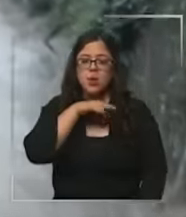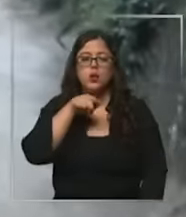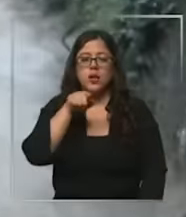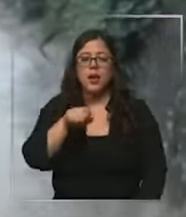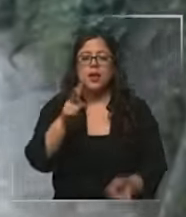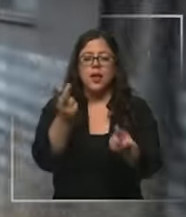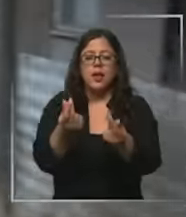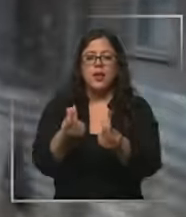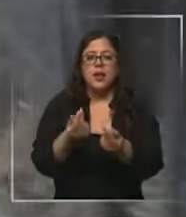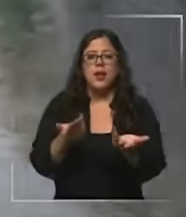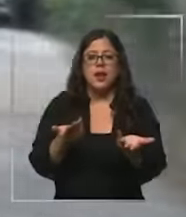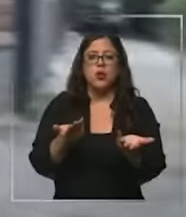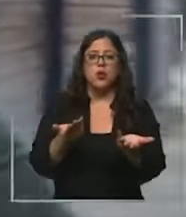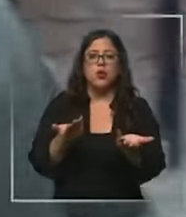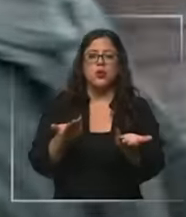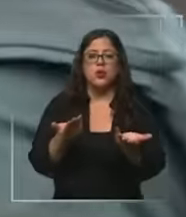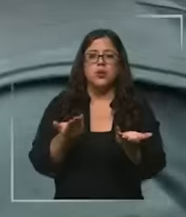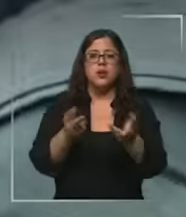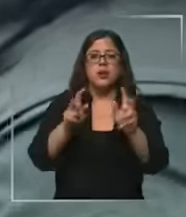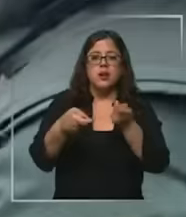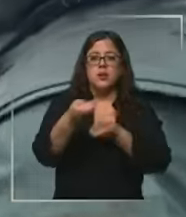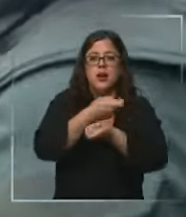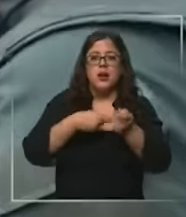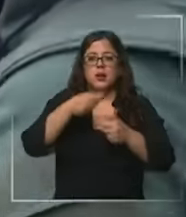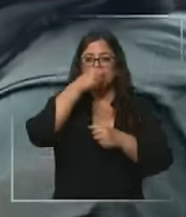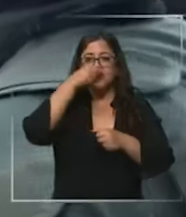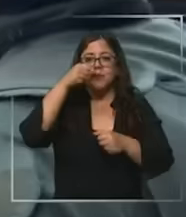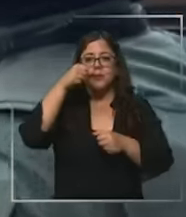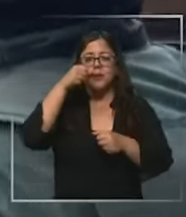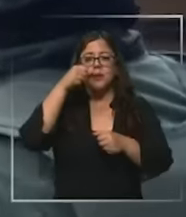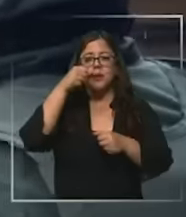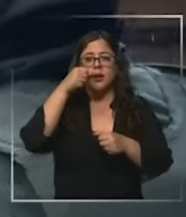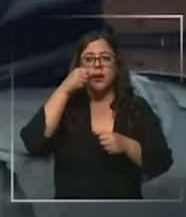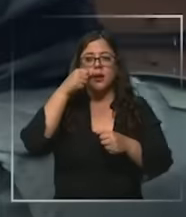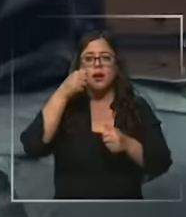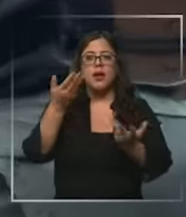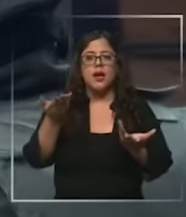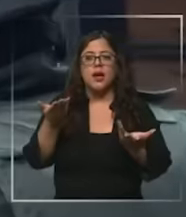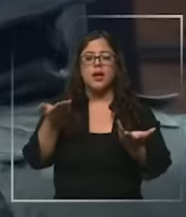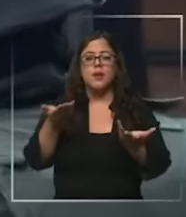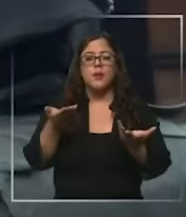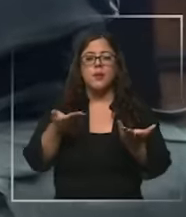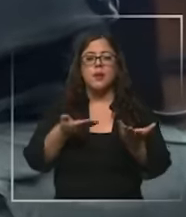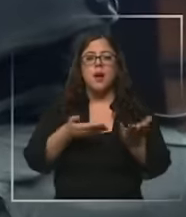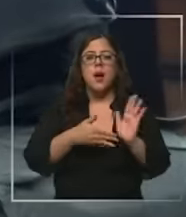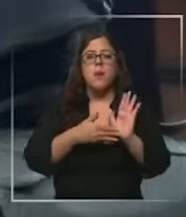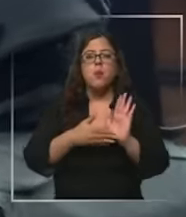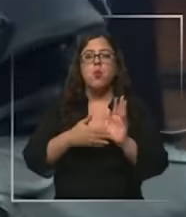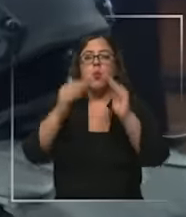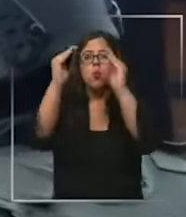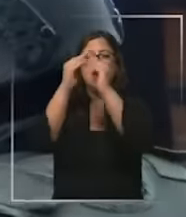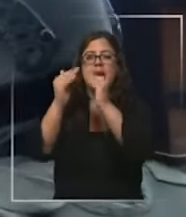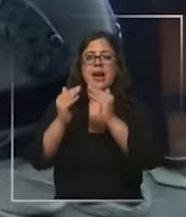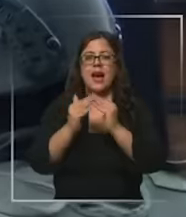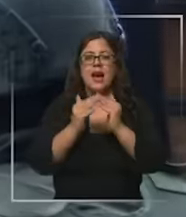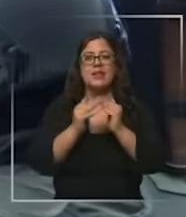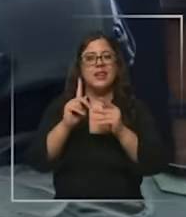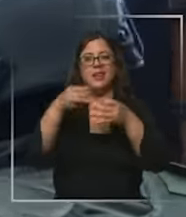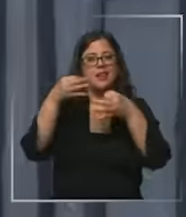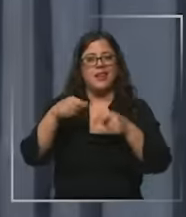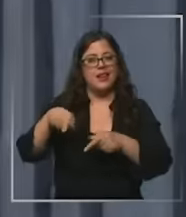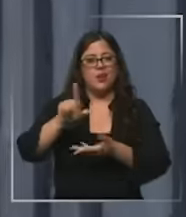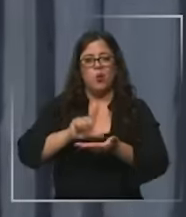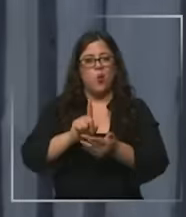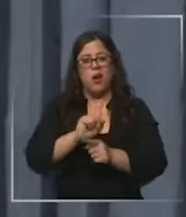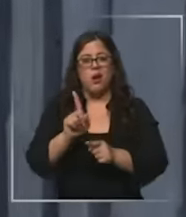este dinero mal habido a través del tráfico de droga para ostentar, ¿no es cierto?, casas que no corresponden a este